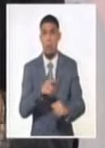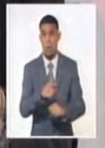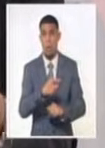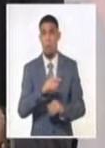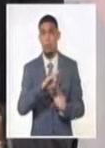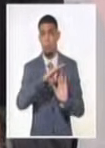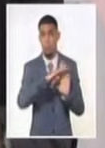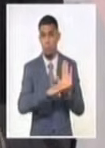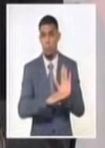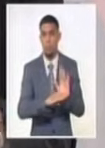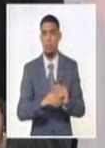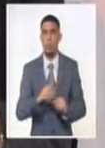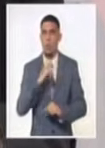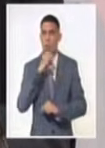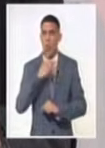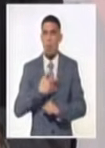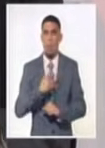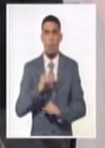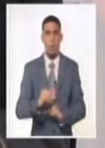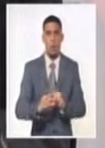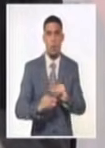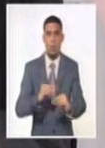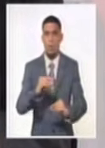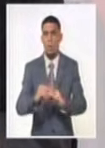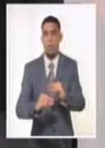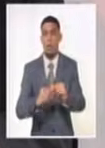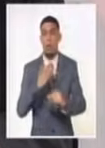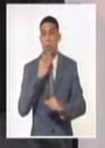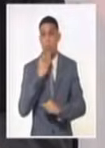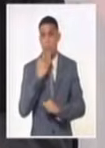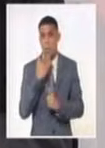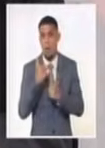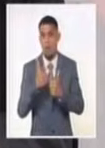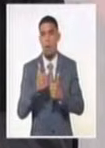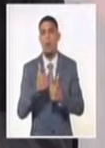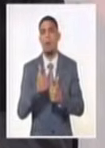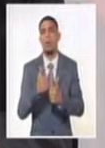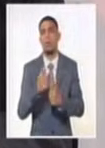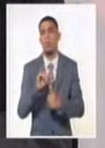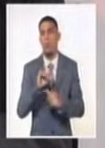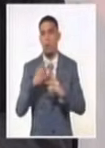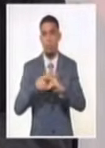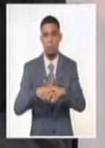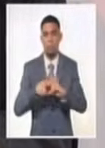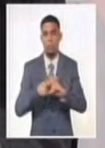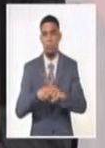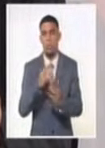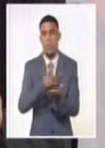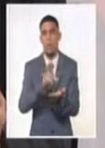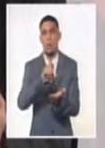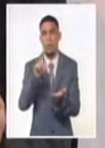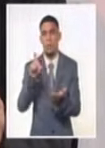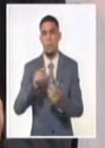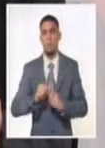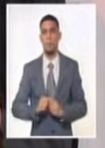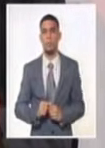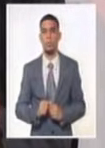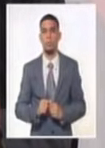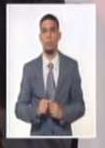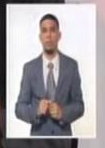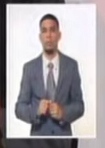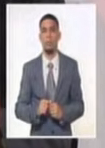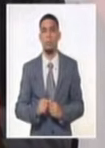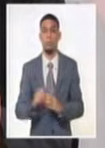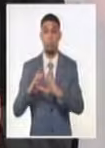ir resolviendo esa situación e ir mejorando las condiciones de las escuelas. Con el presupuesto, que